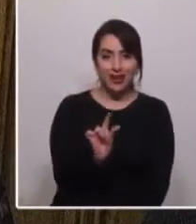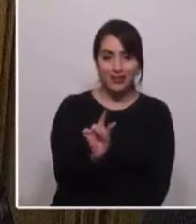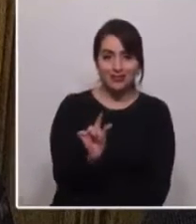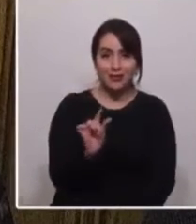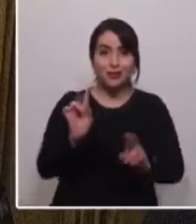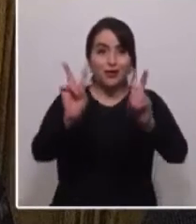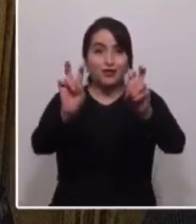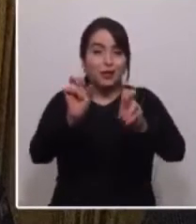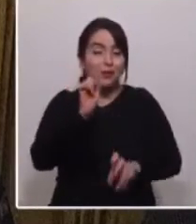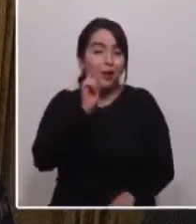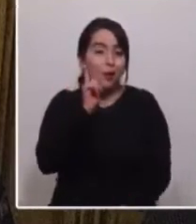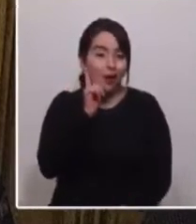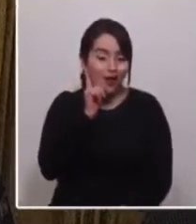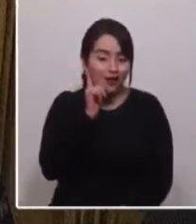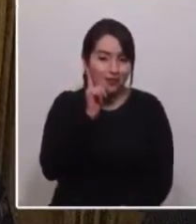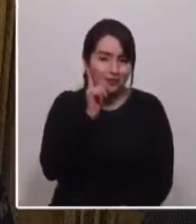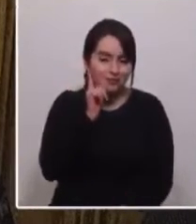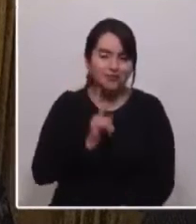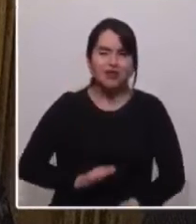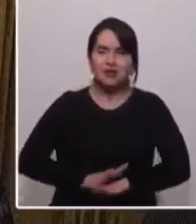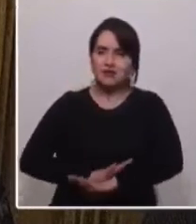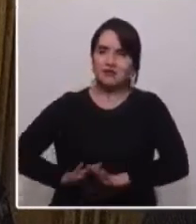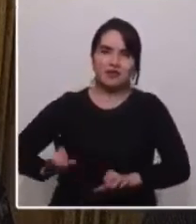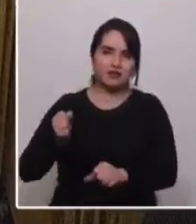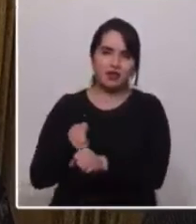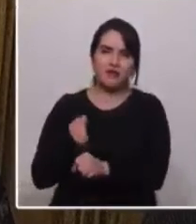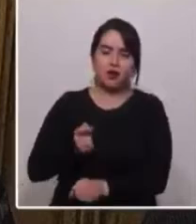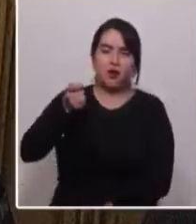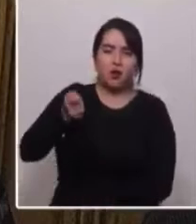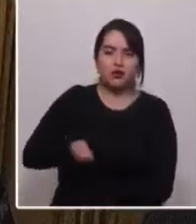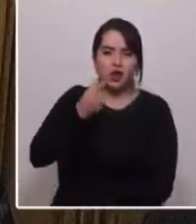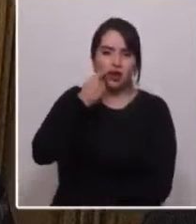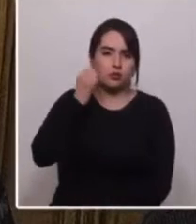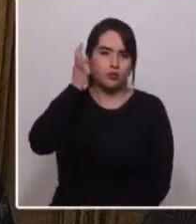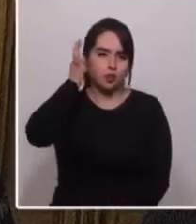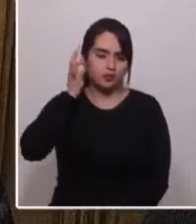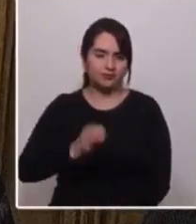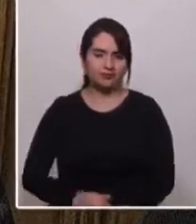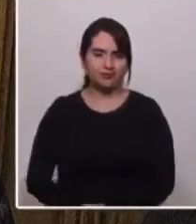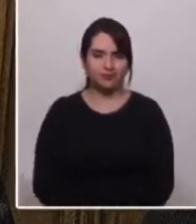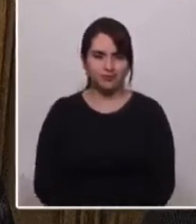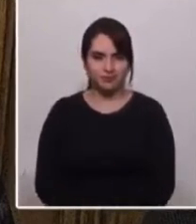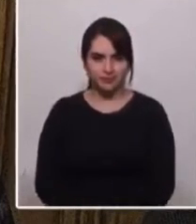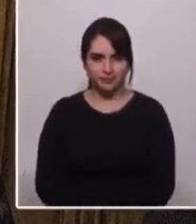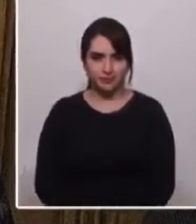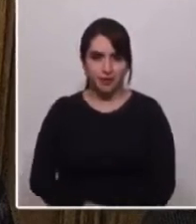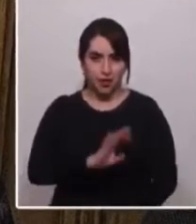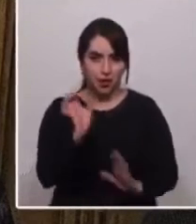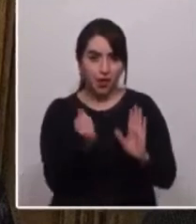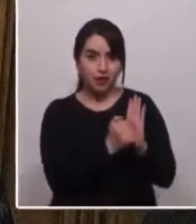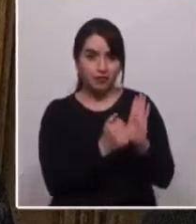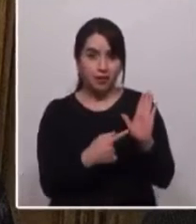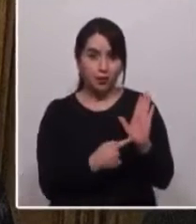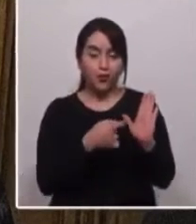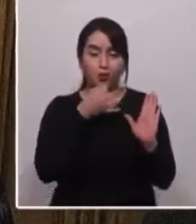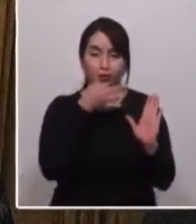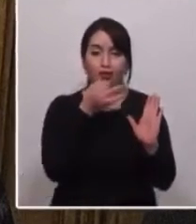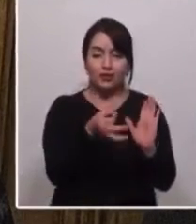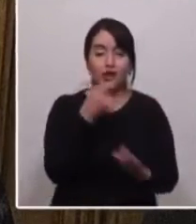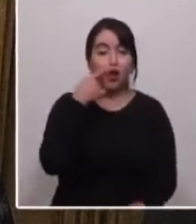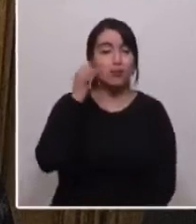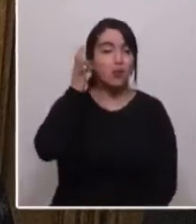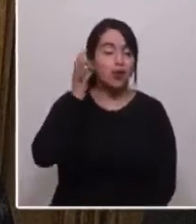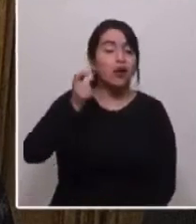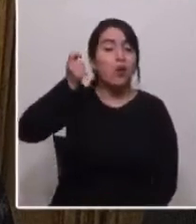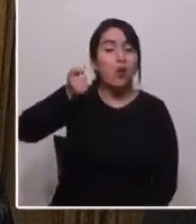referido al cese de las funciones de jueces y juezas. Este artículo establece que las y los